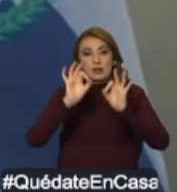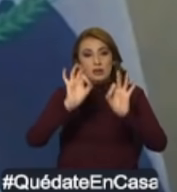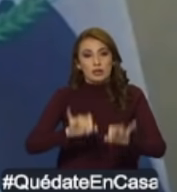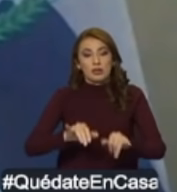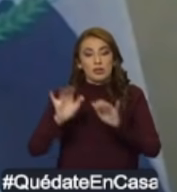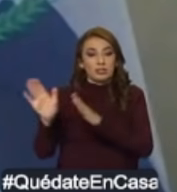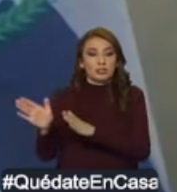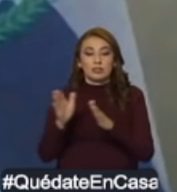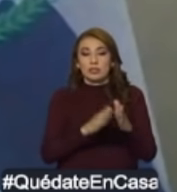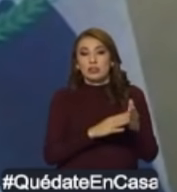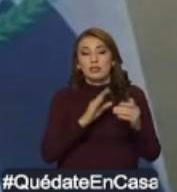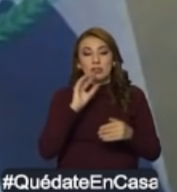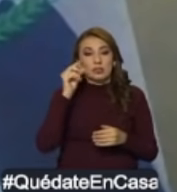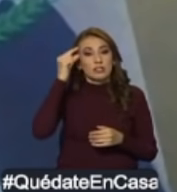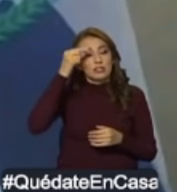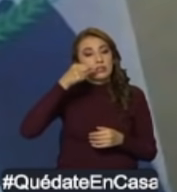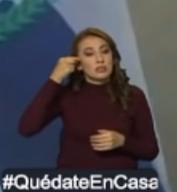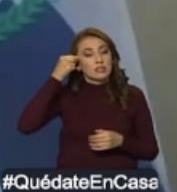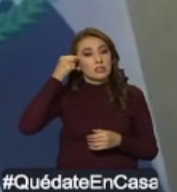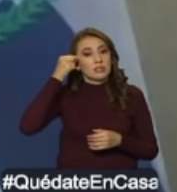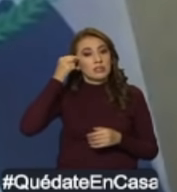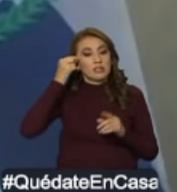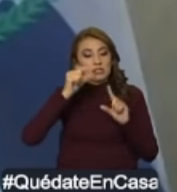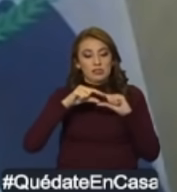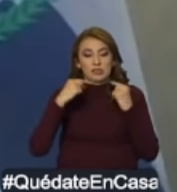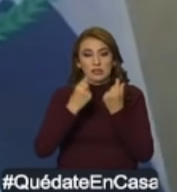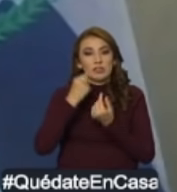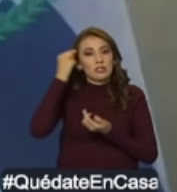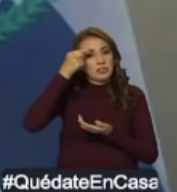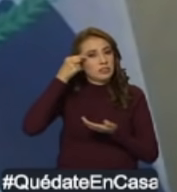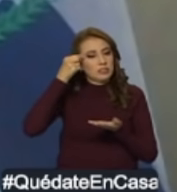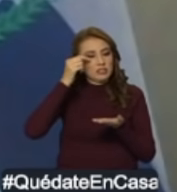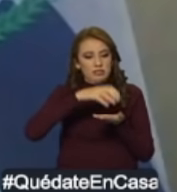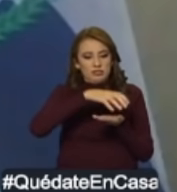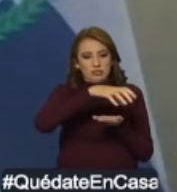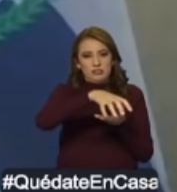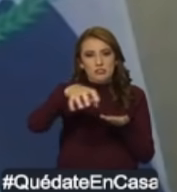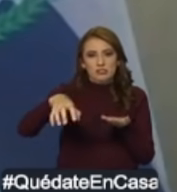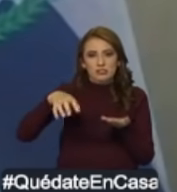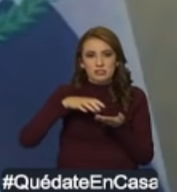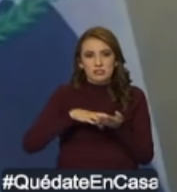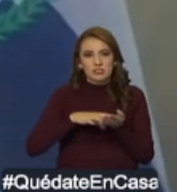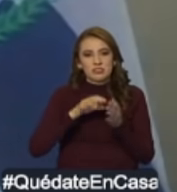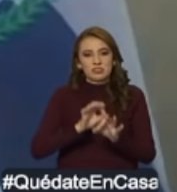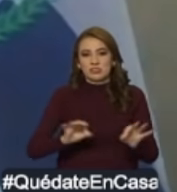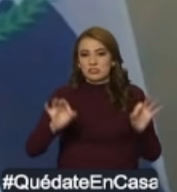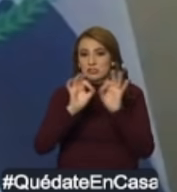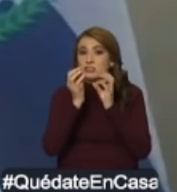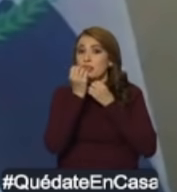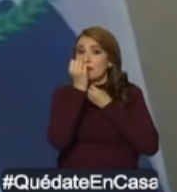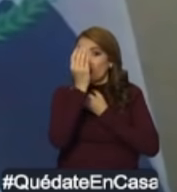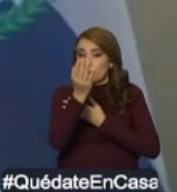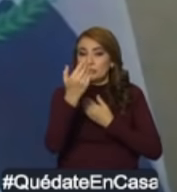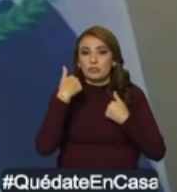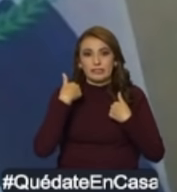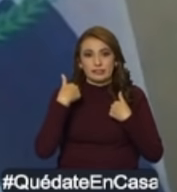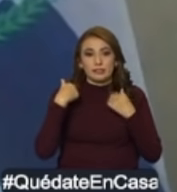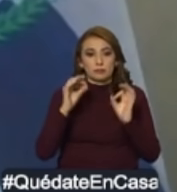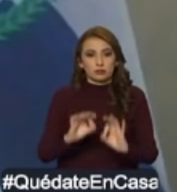autónomos desconcentrados. Desde la dimensión social, la información que nosotros disponemos es una